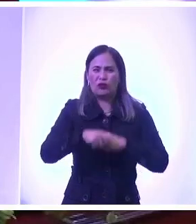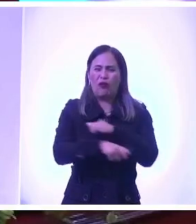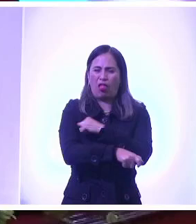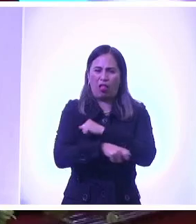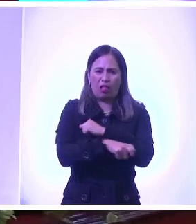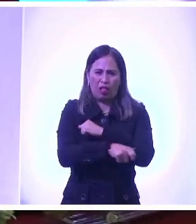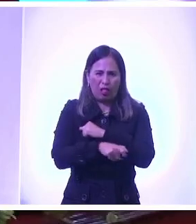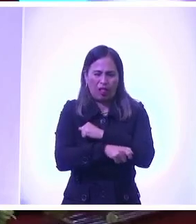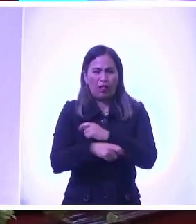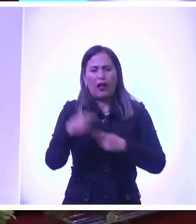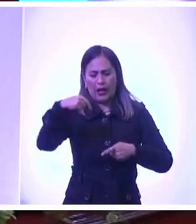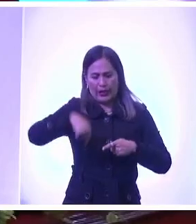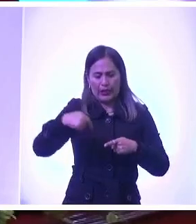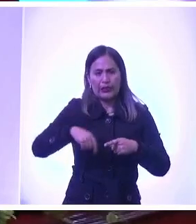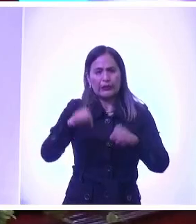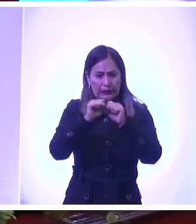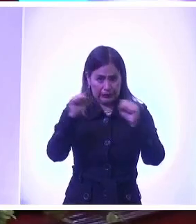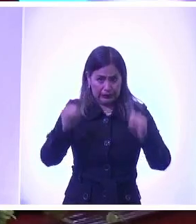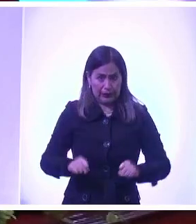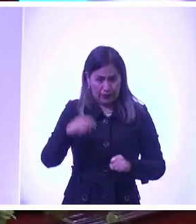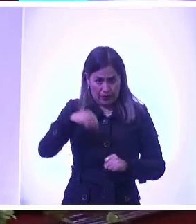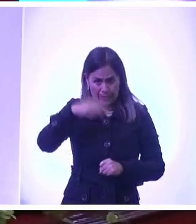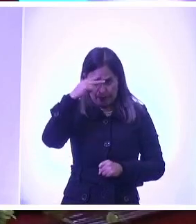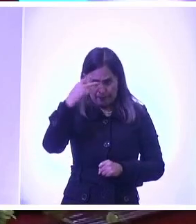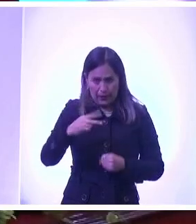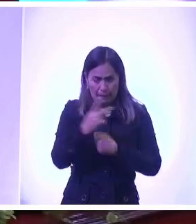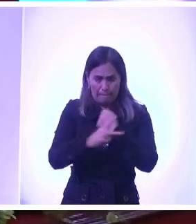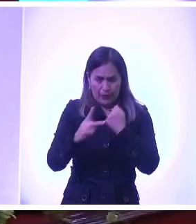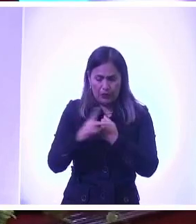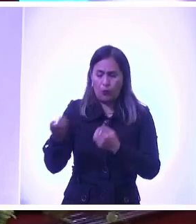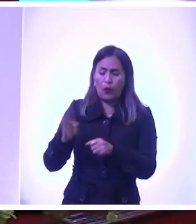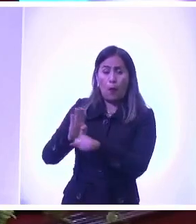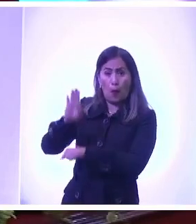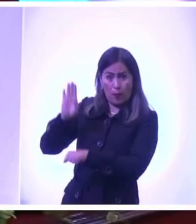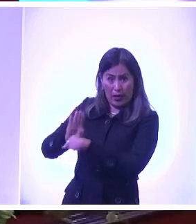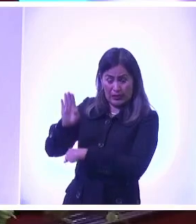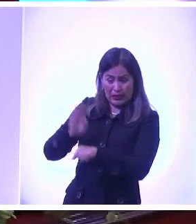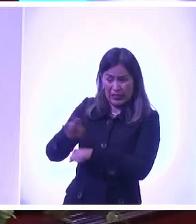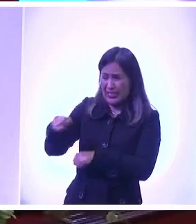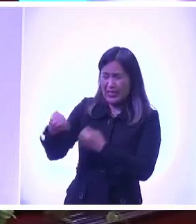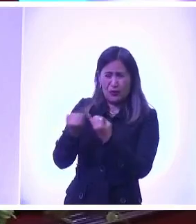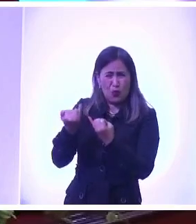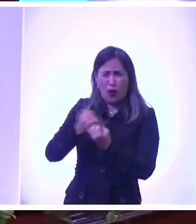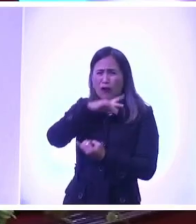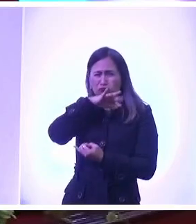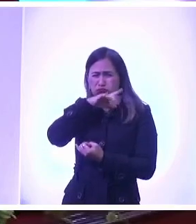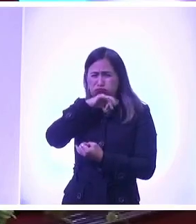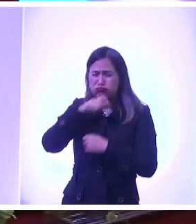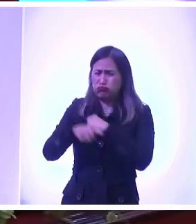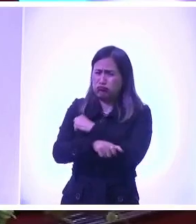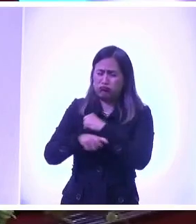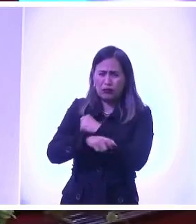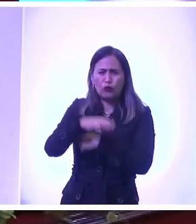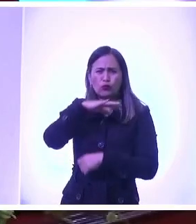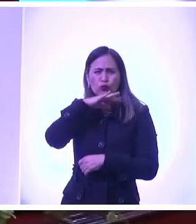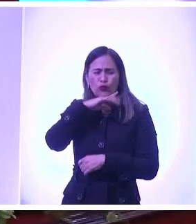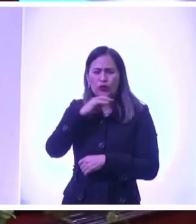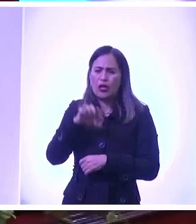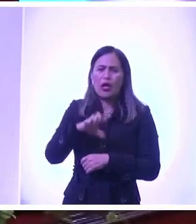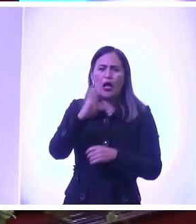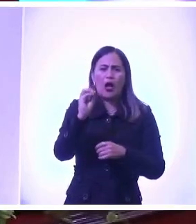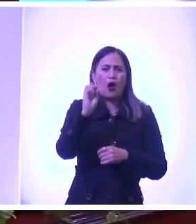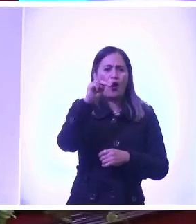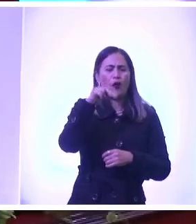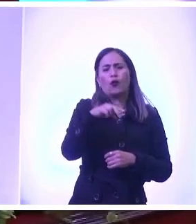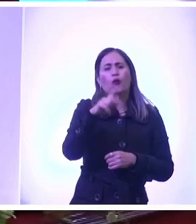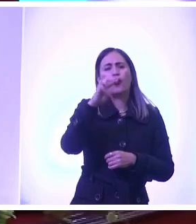sistemáticamente en nuestro país en países como Brasil que estaban hundidos por la corrupción gracias a implementar el liance se